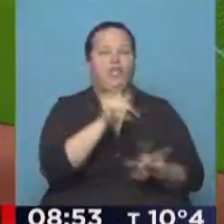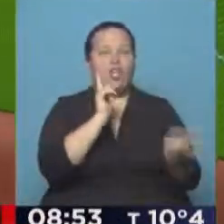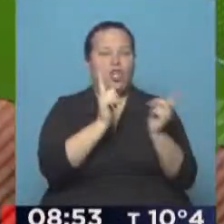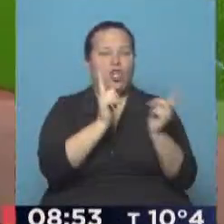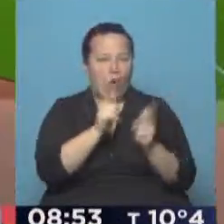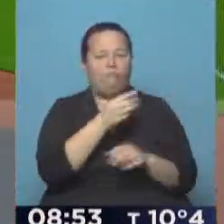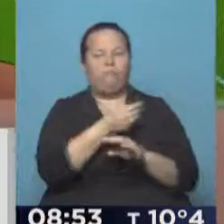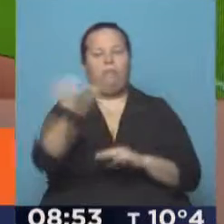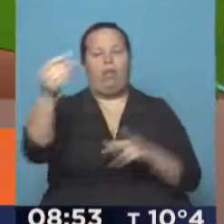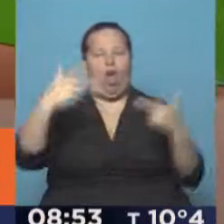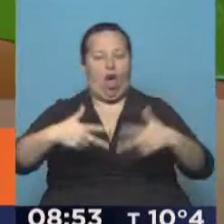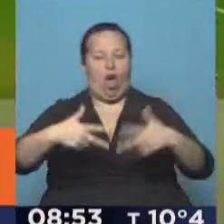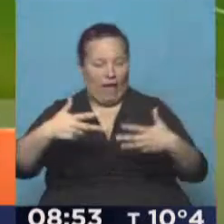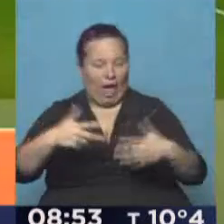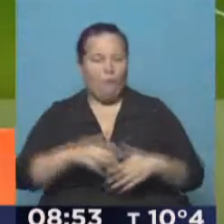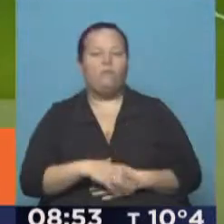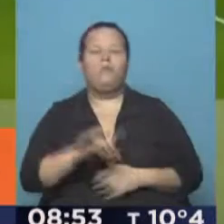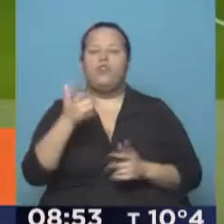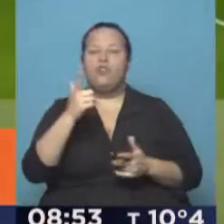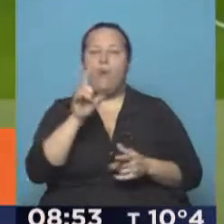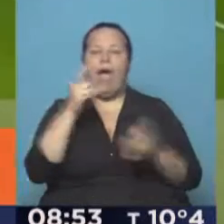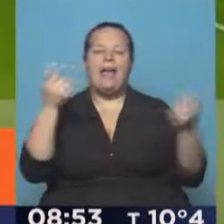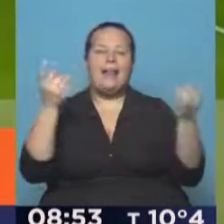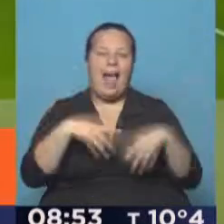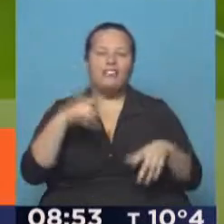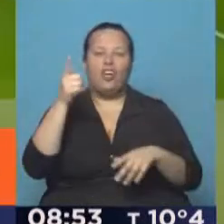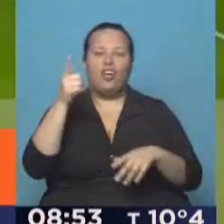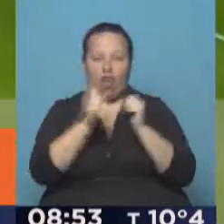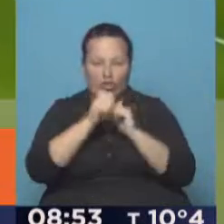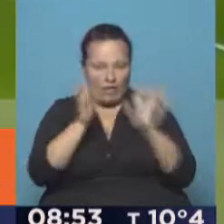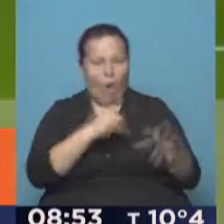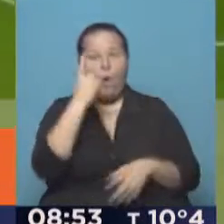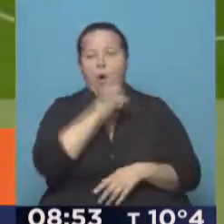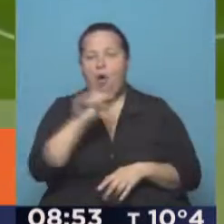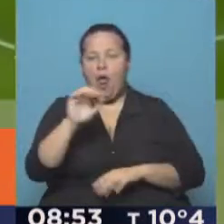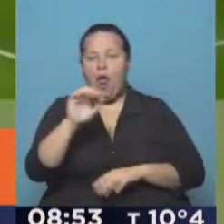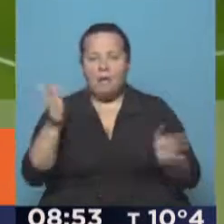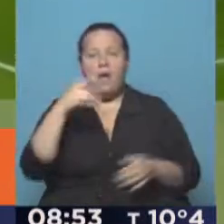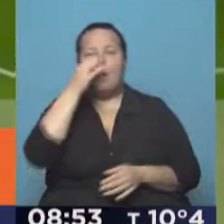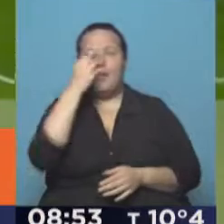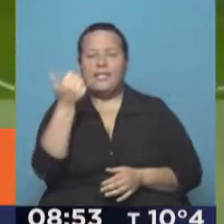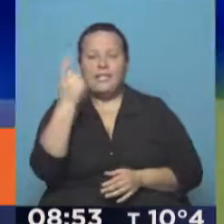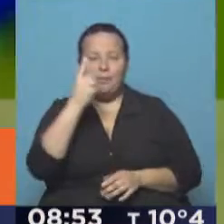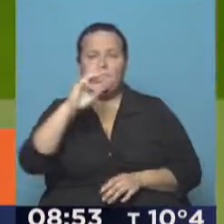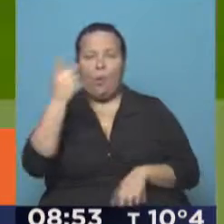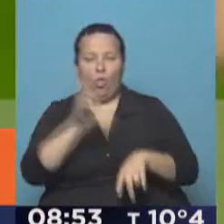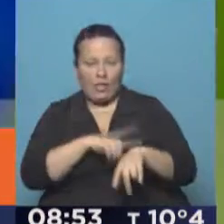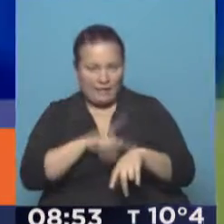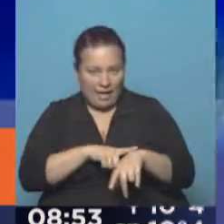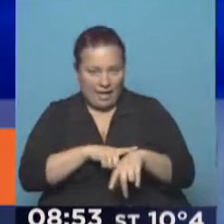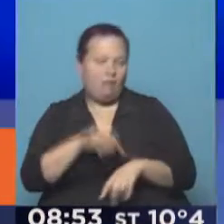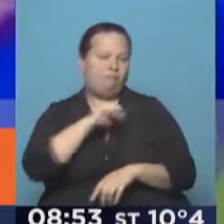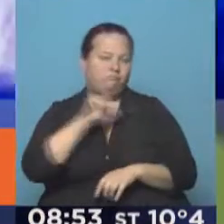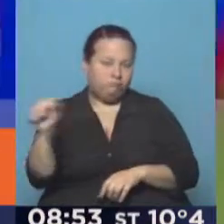y se metió así en los octavos de final. No habrá clásico de Rosario para esa instancia. Un solo gol. Nicolás Minici a los 26 minutos del segundo tiempo iba a